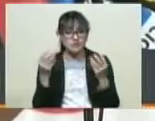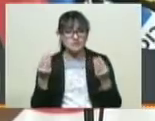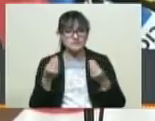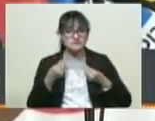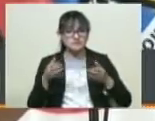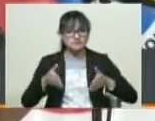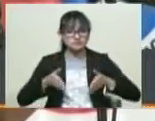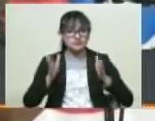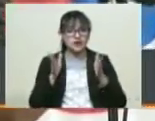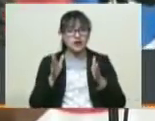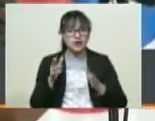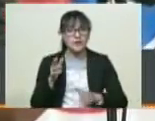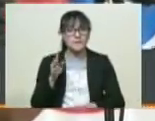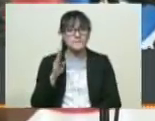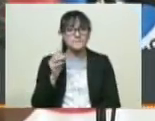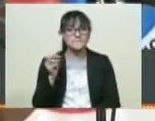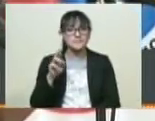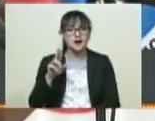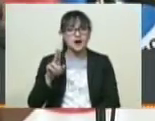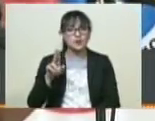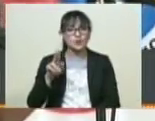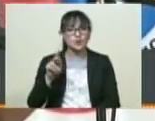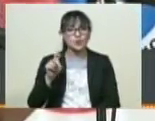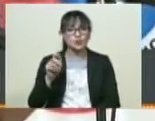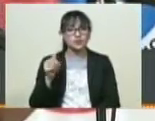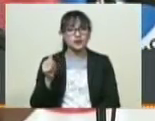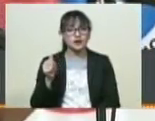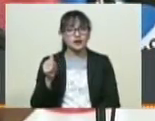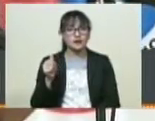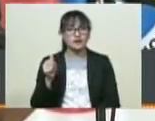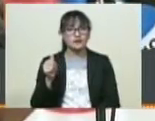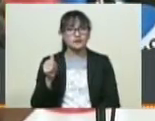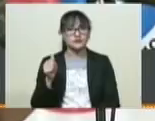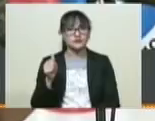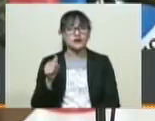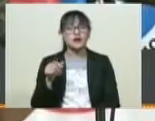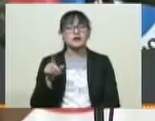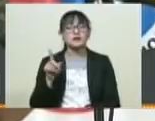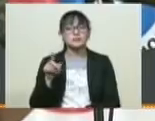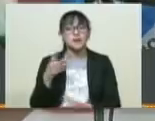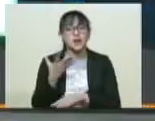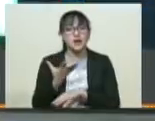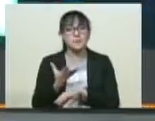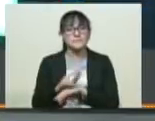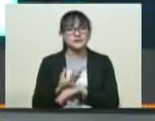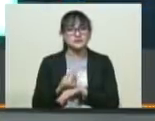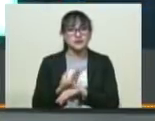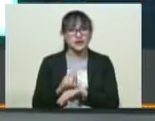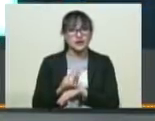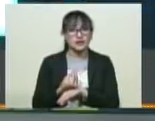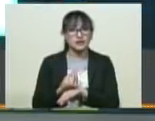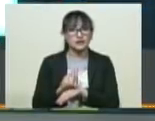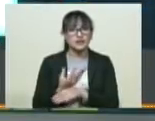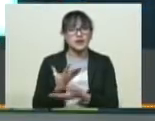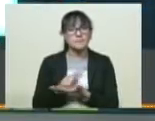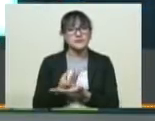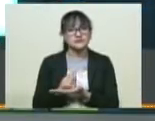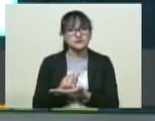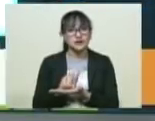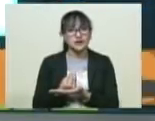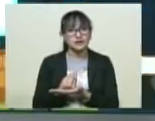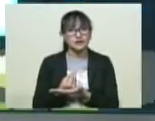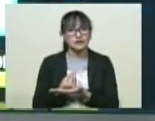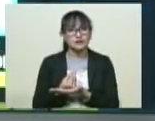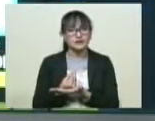el municipio Baruta, en las Lomas de las Mercedes, en el estado Miranda, Quinta